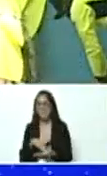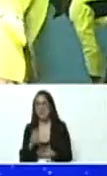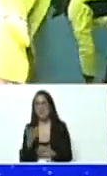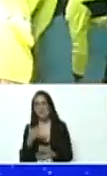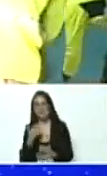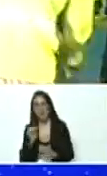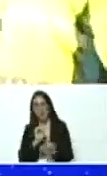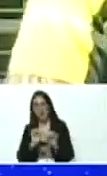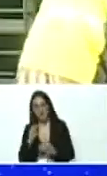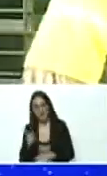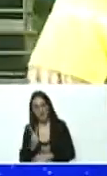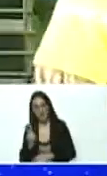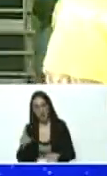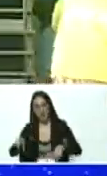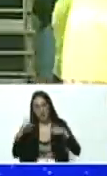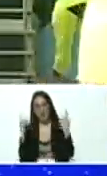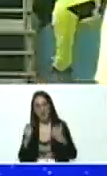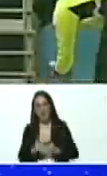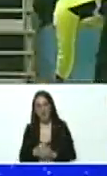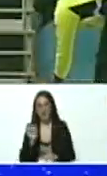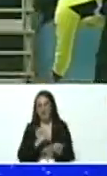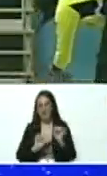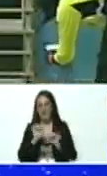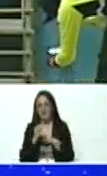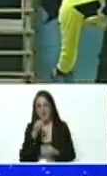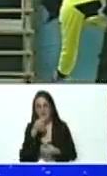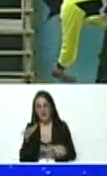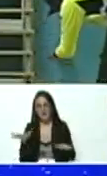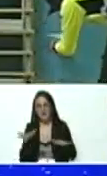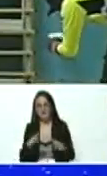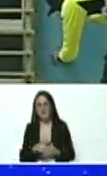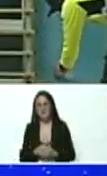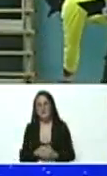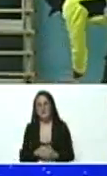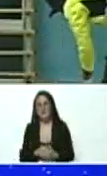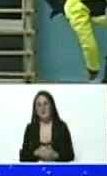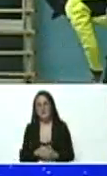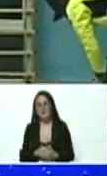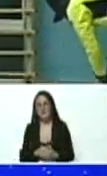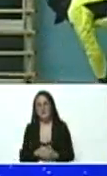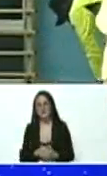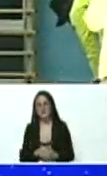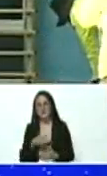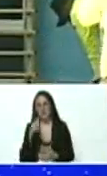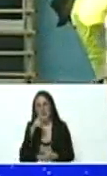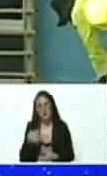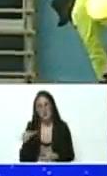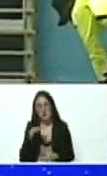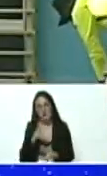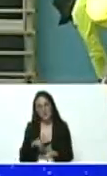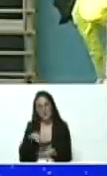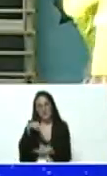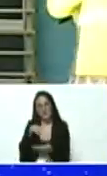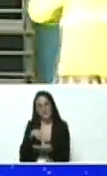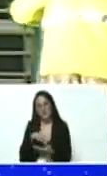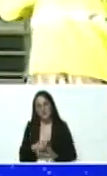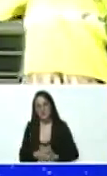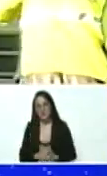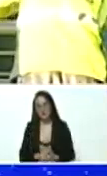defender lo nuestro, que es La Guaira. Defender la belleza con que este pueblo se levantó.